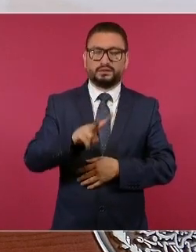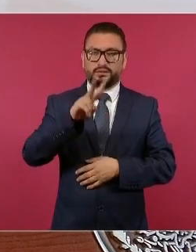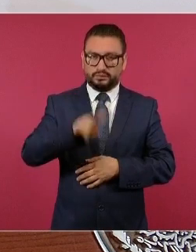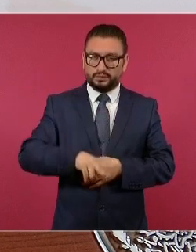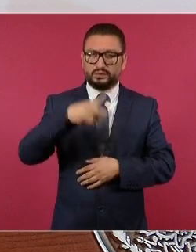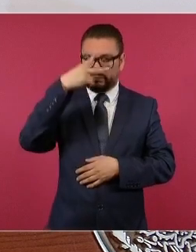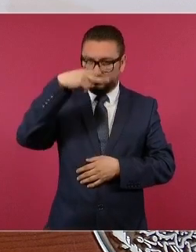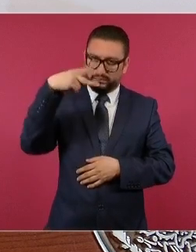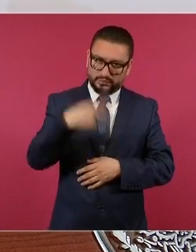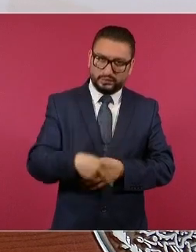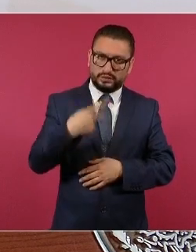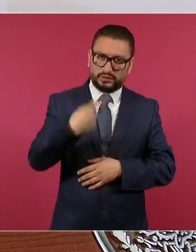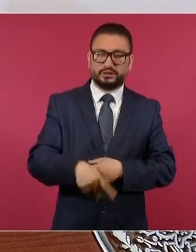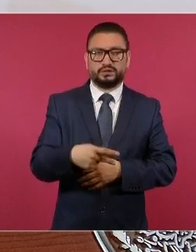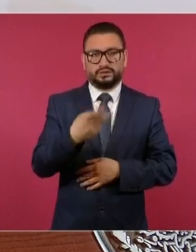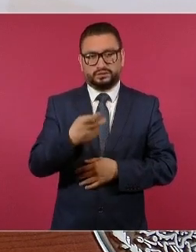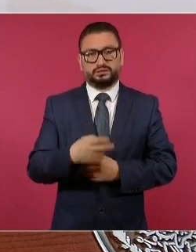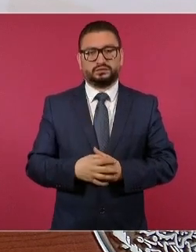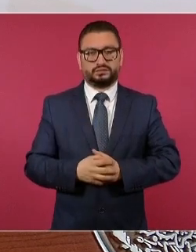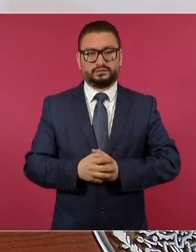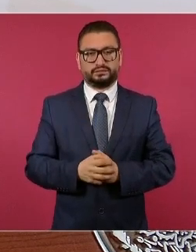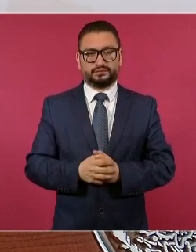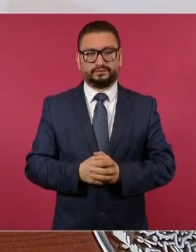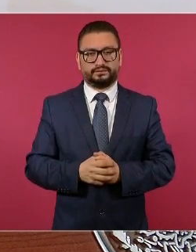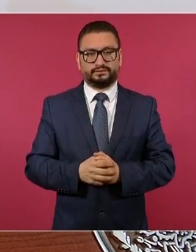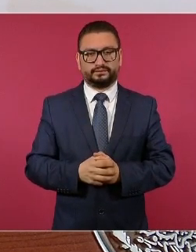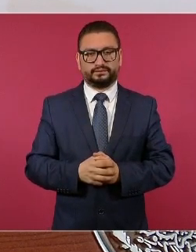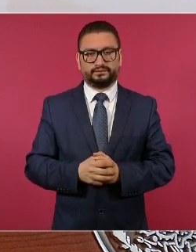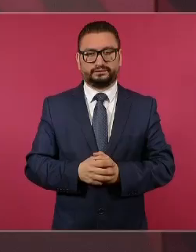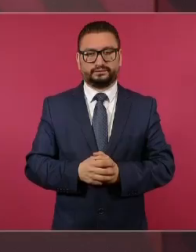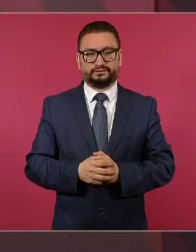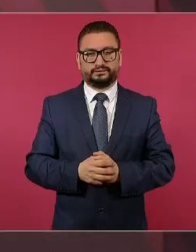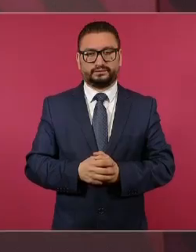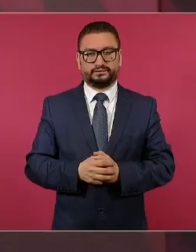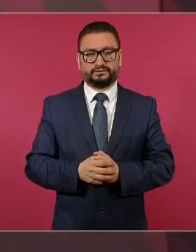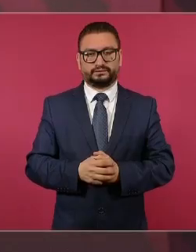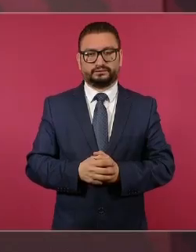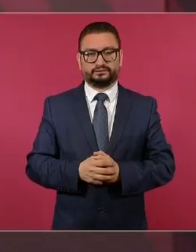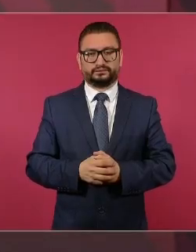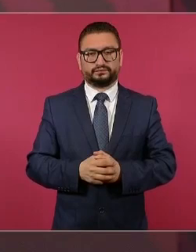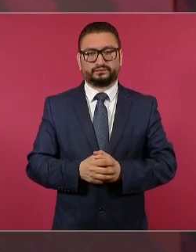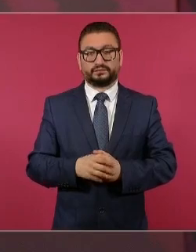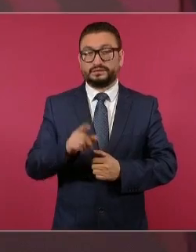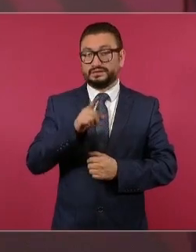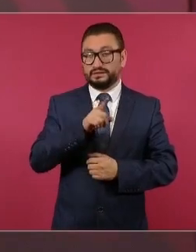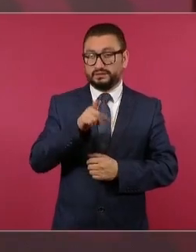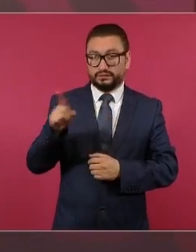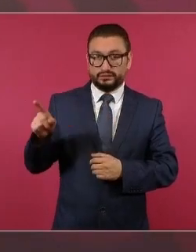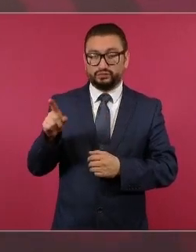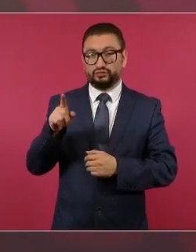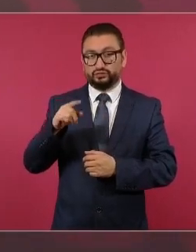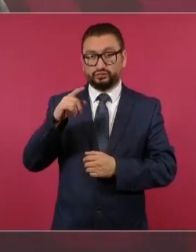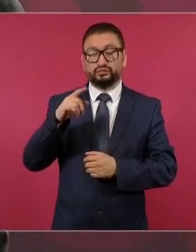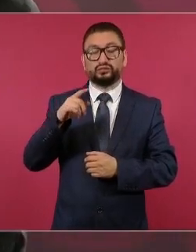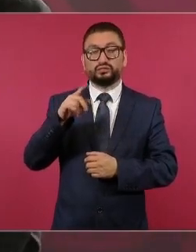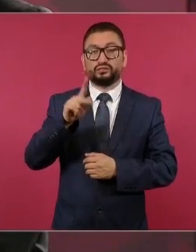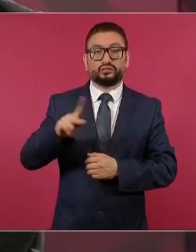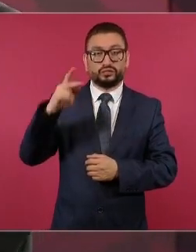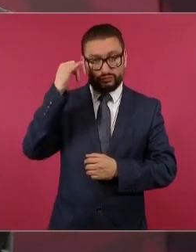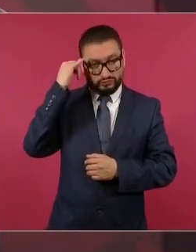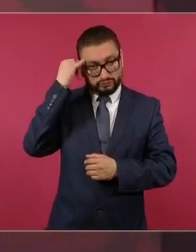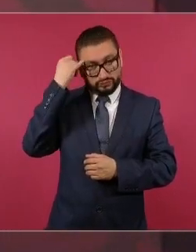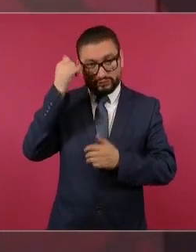de México. son los que deben de tener